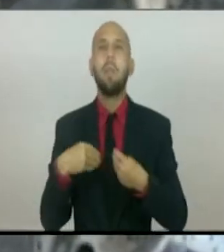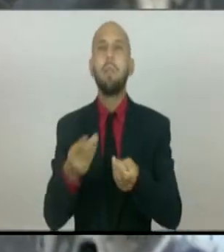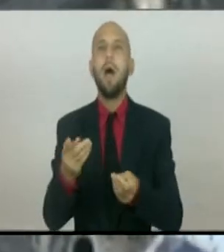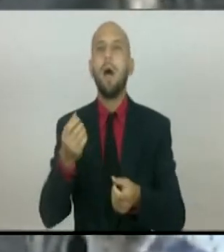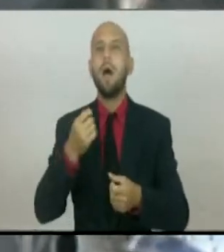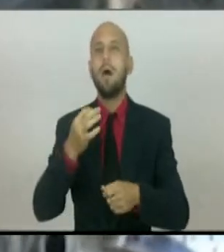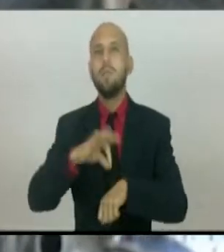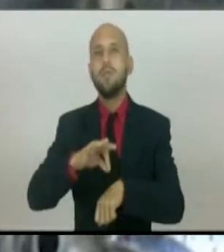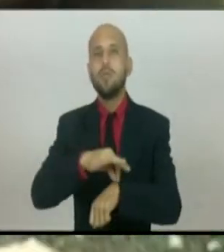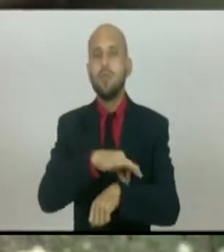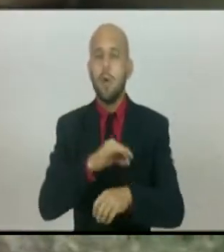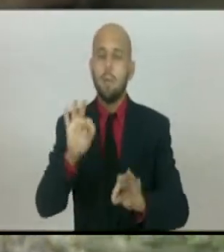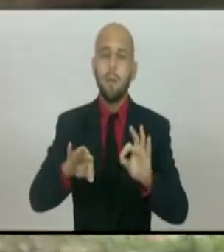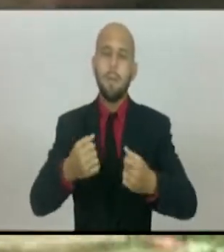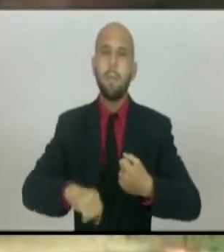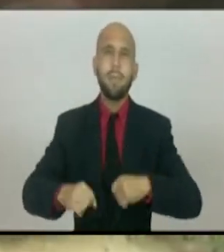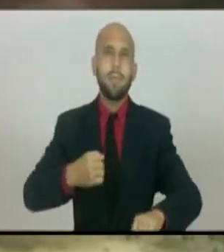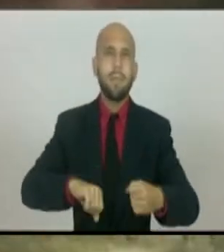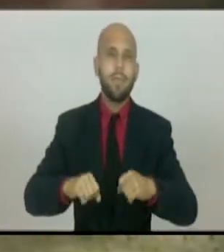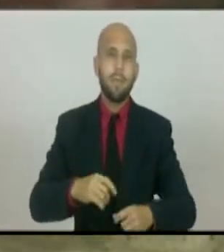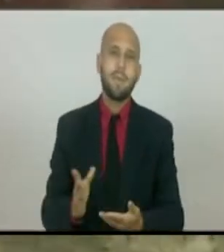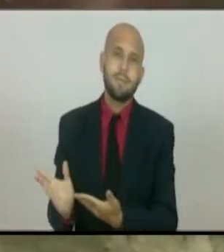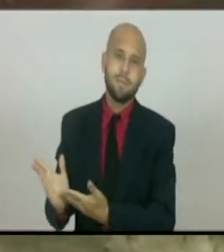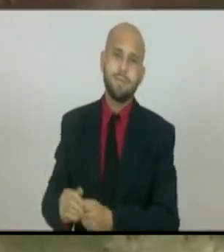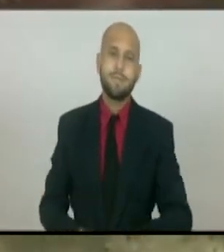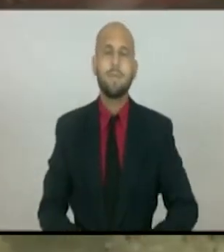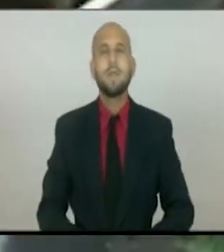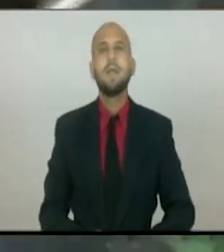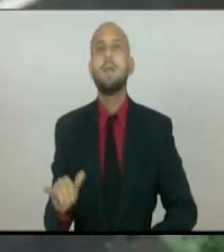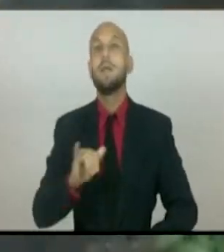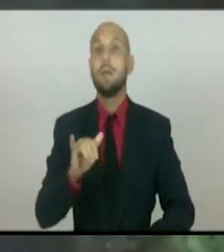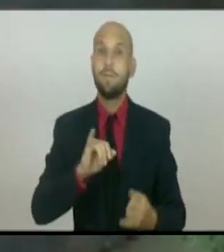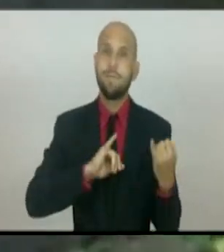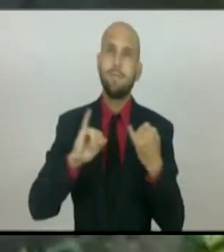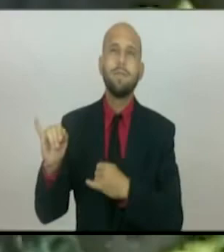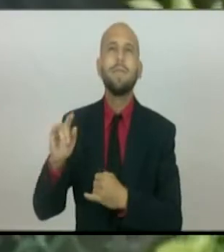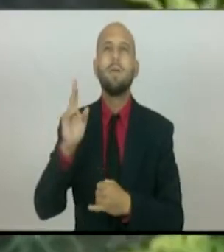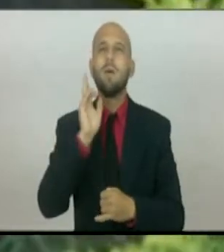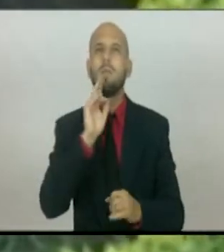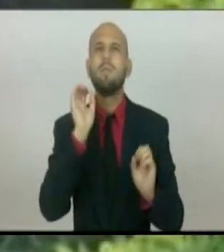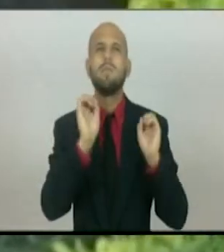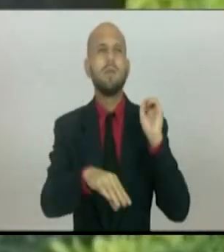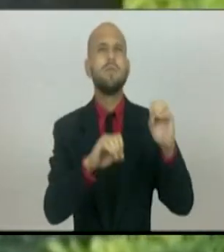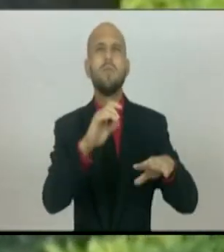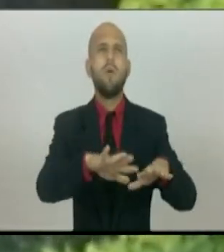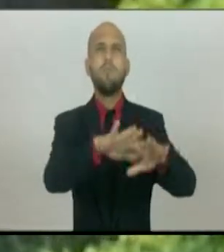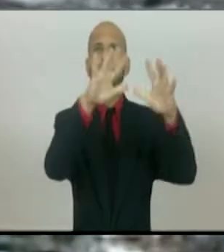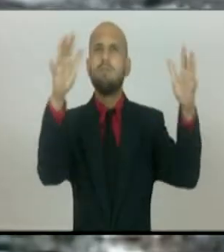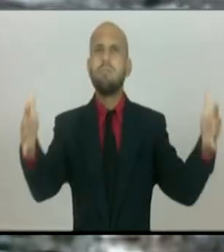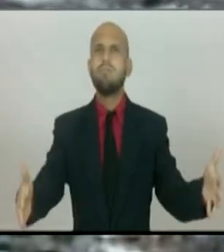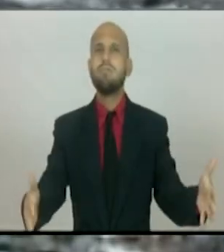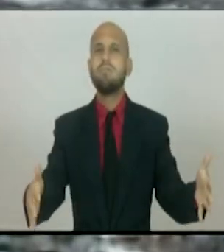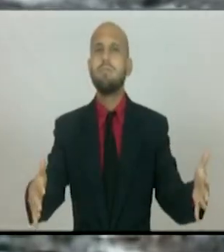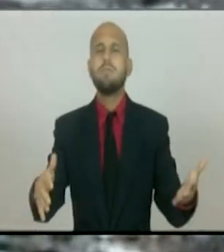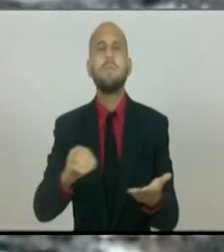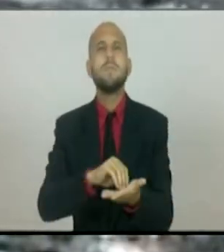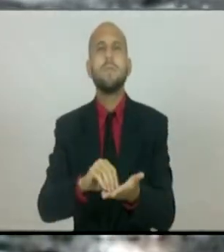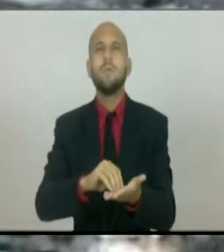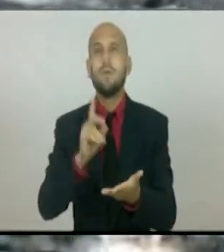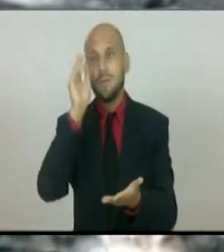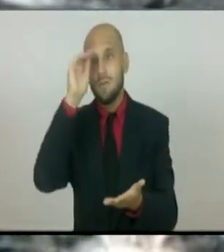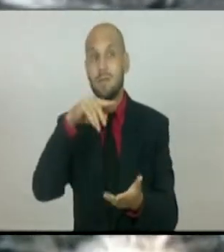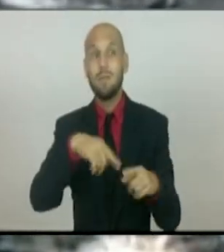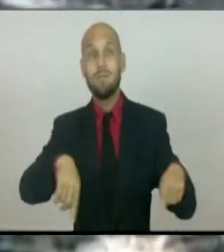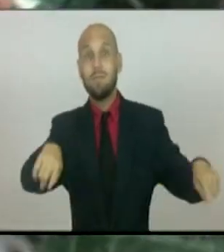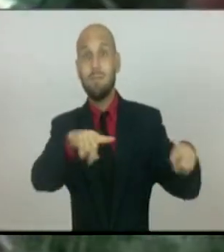eficacia la recogida de basura. Reportamos también, o sea, les reportamos a ellos los vertederos o los microvertederos que están en las zonas de